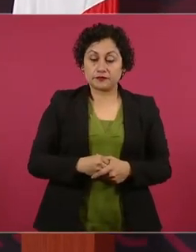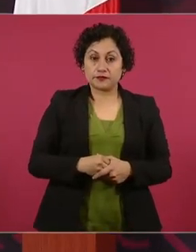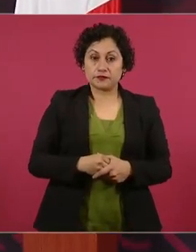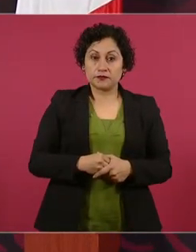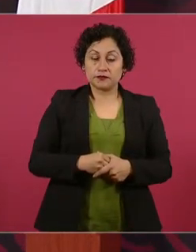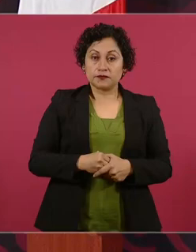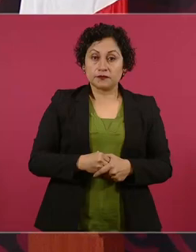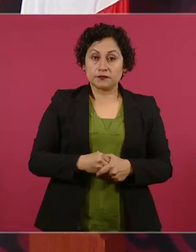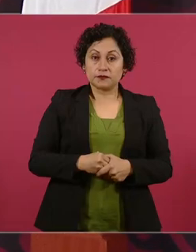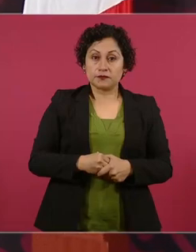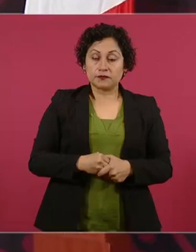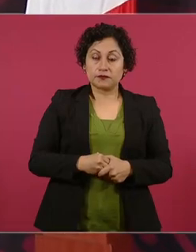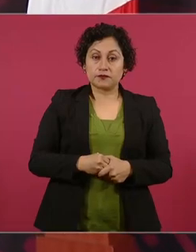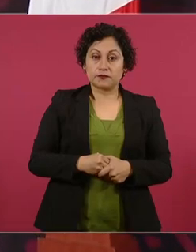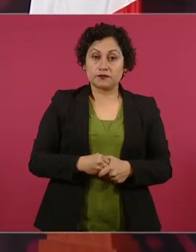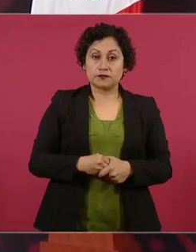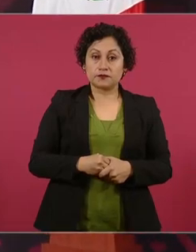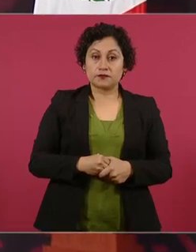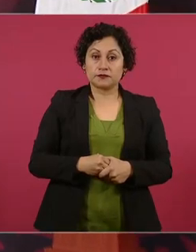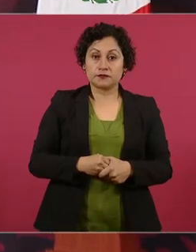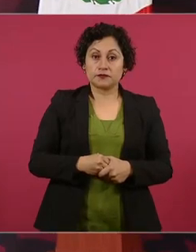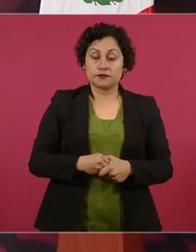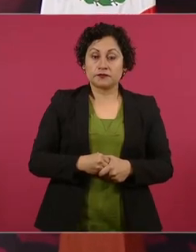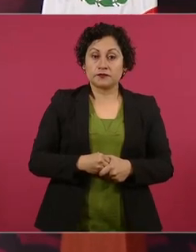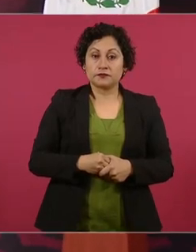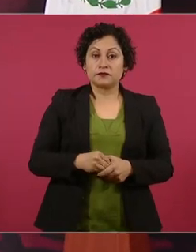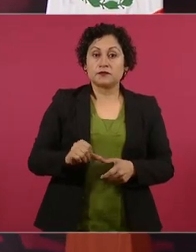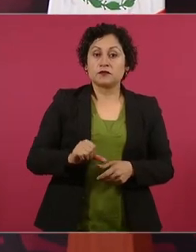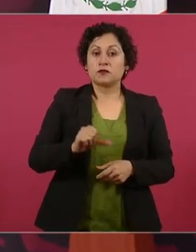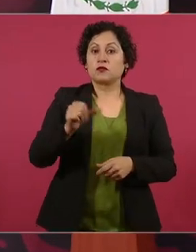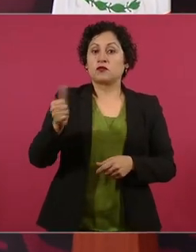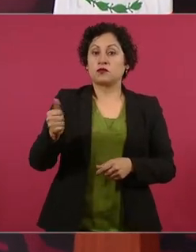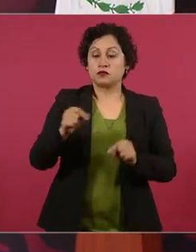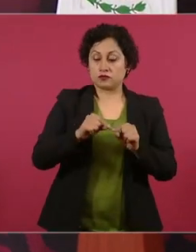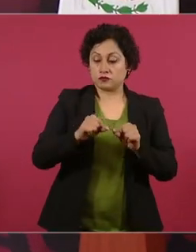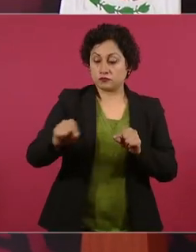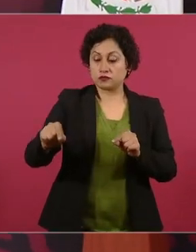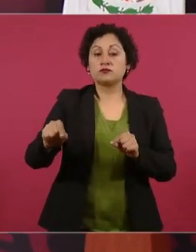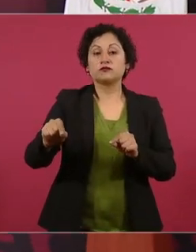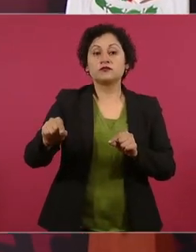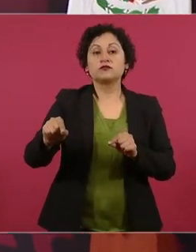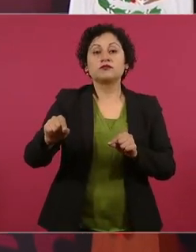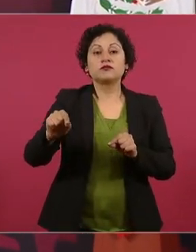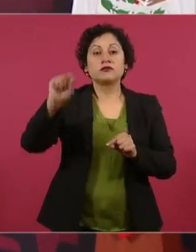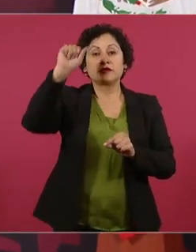el acueducto a Concordia, en Sinaloa,